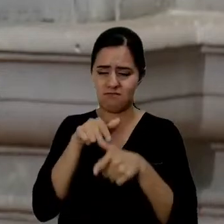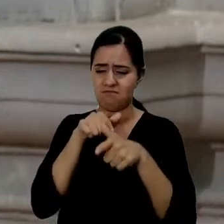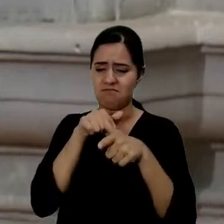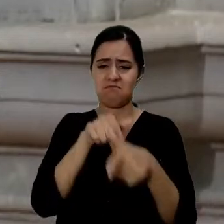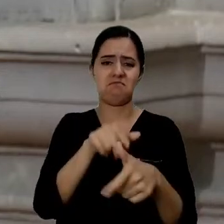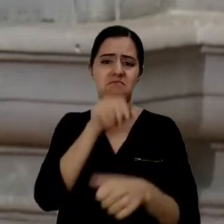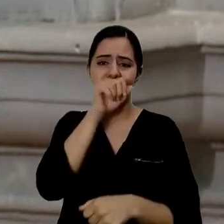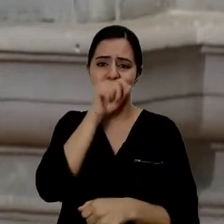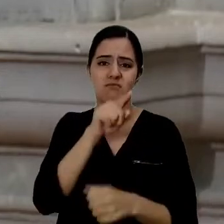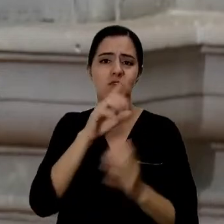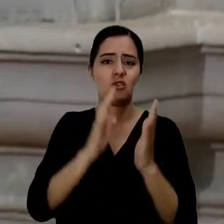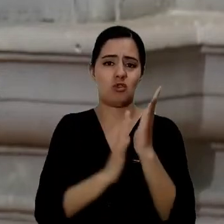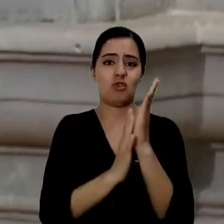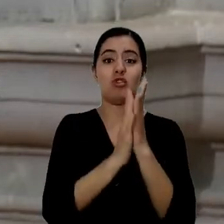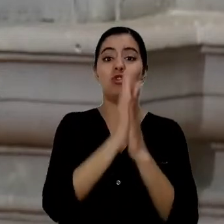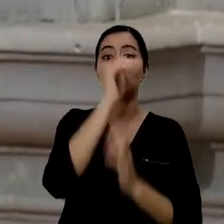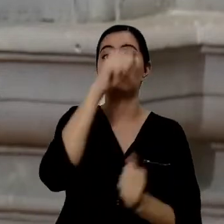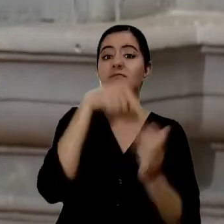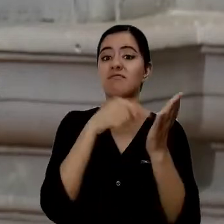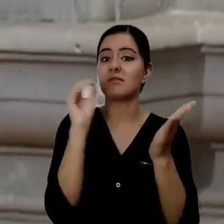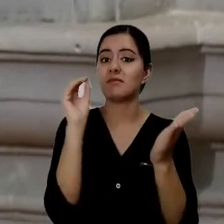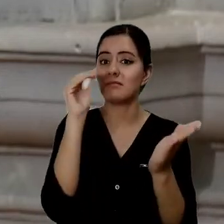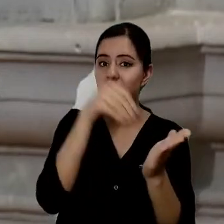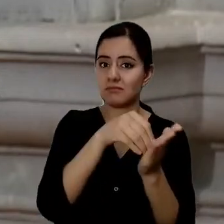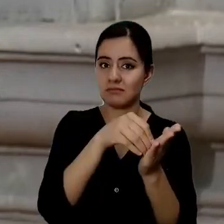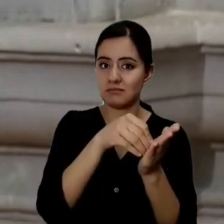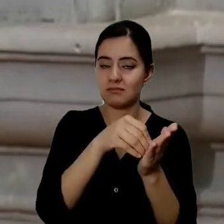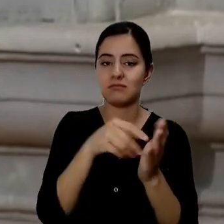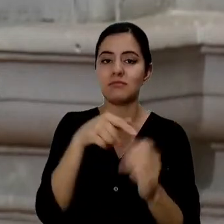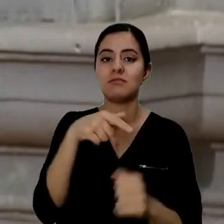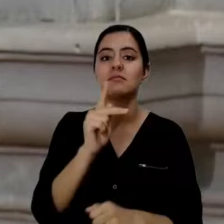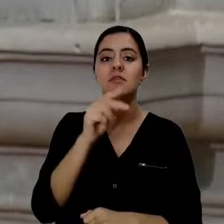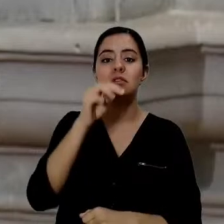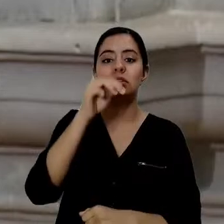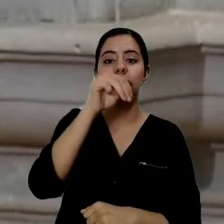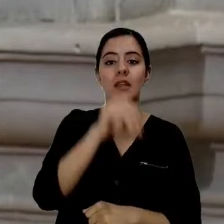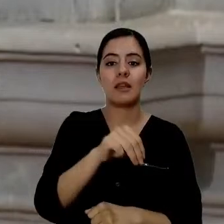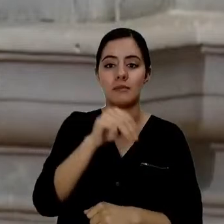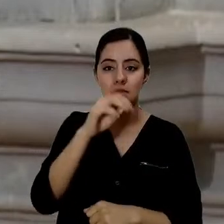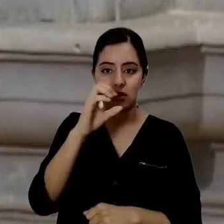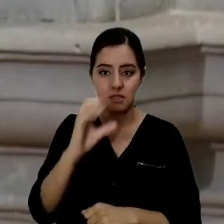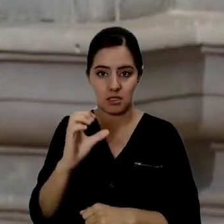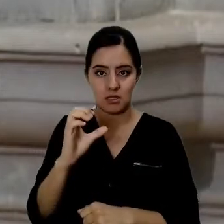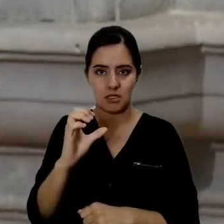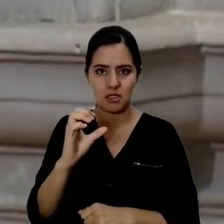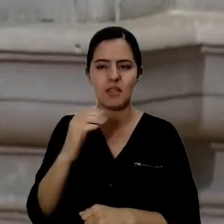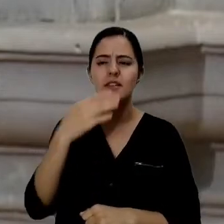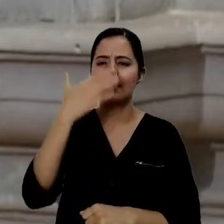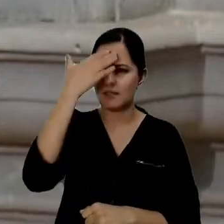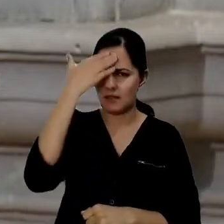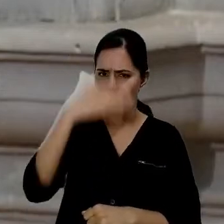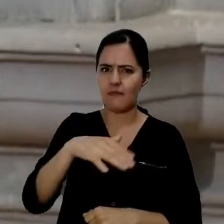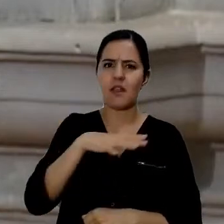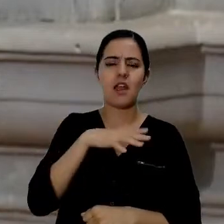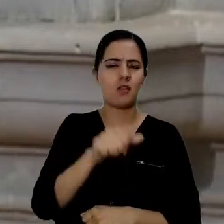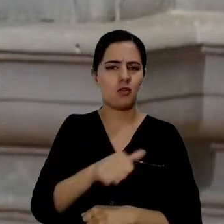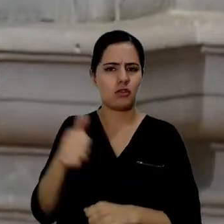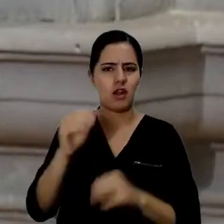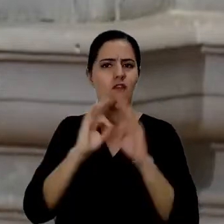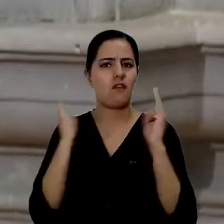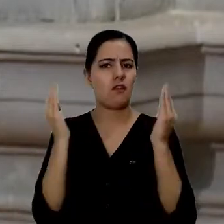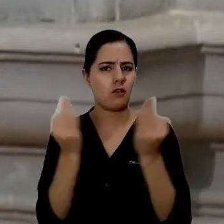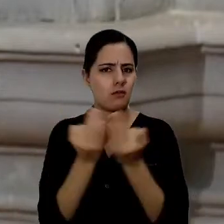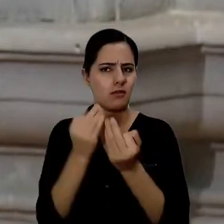la Constitución. Pero Movimiento Ciudadano sabe que sí hay otras formas de generar seguridad.